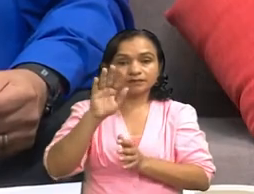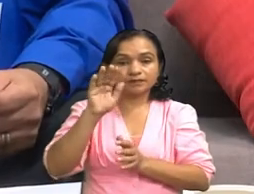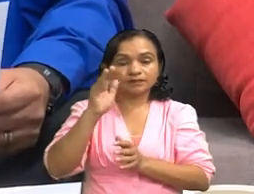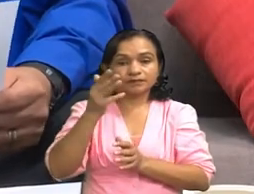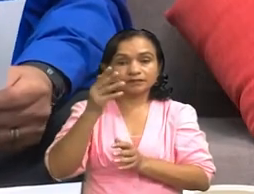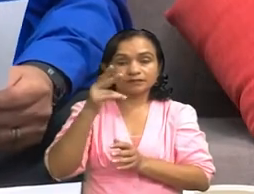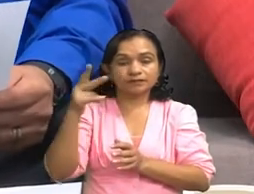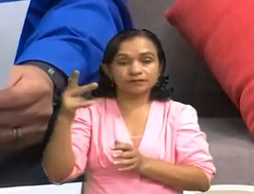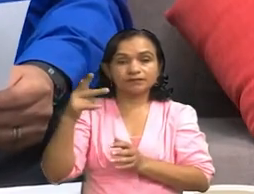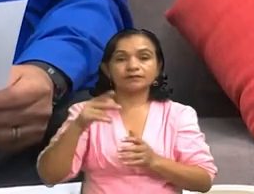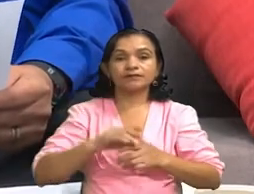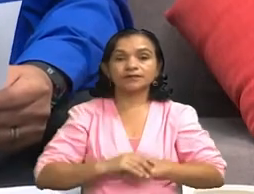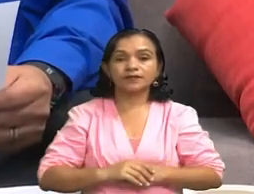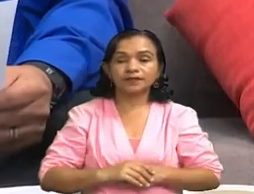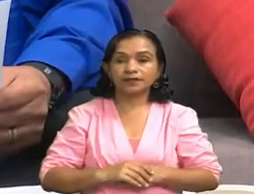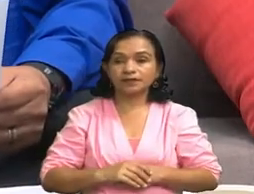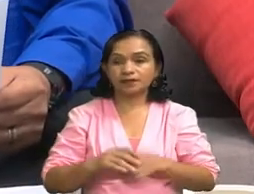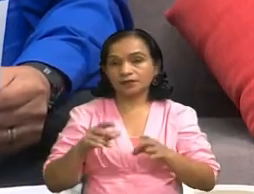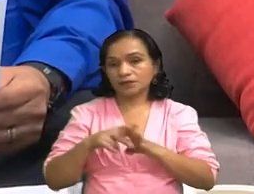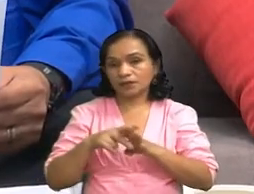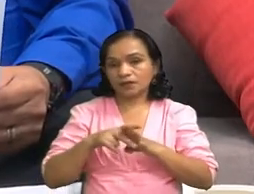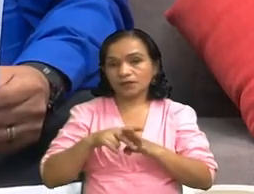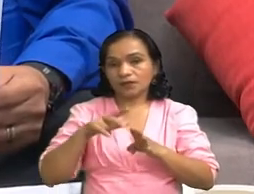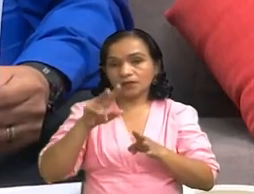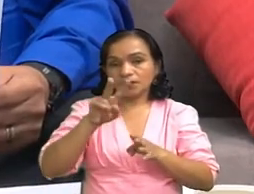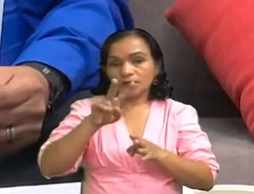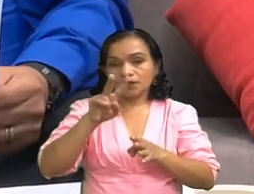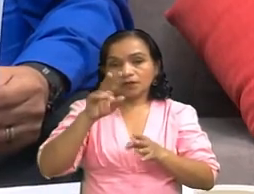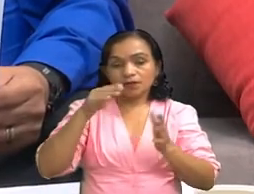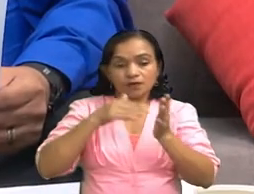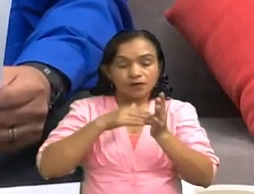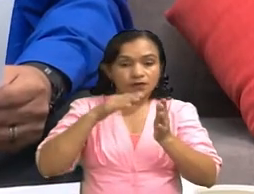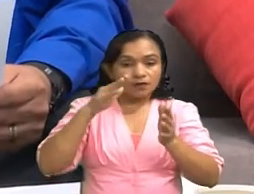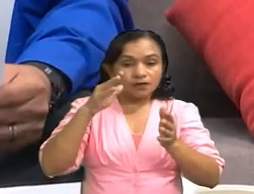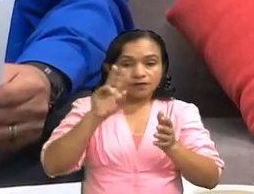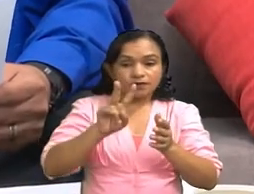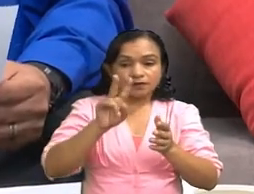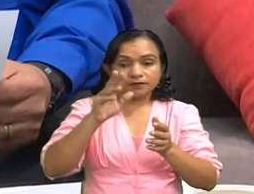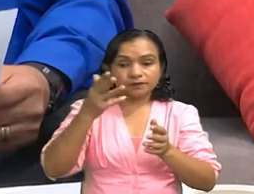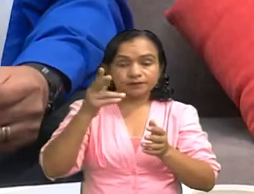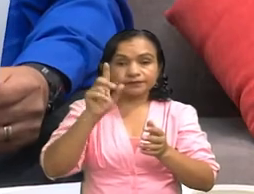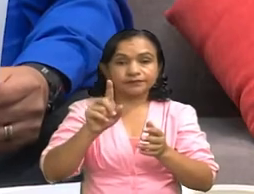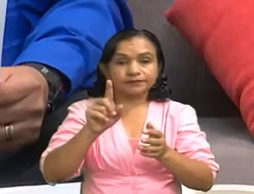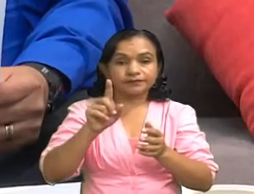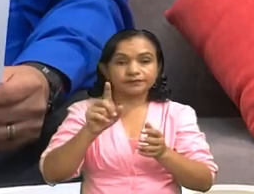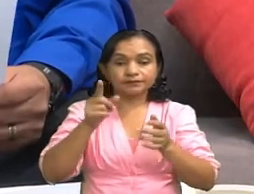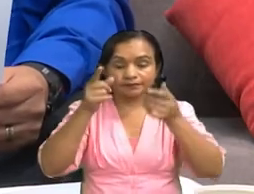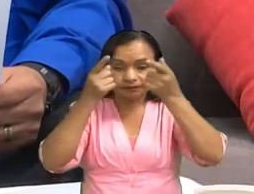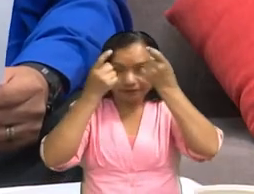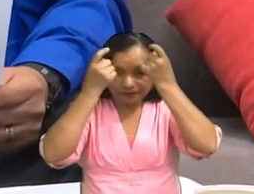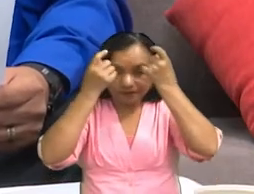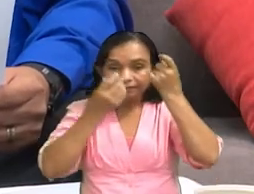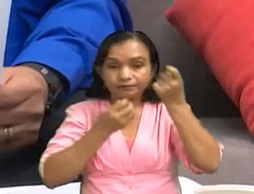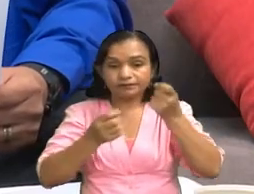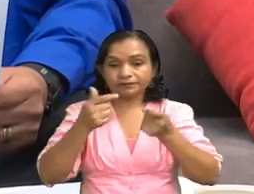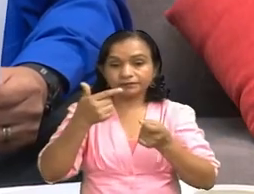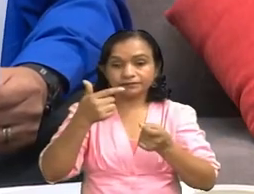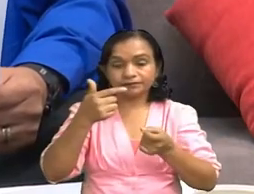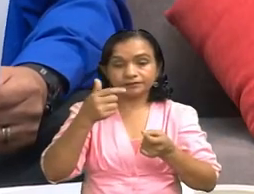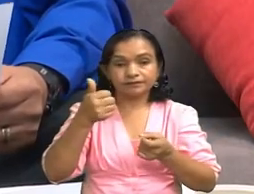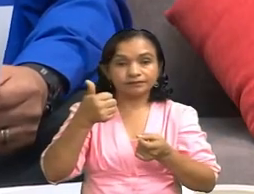7.492. Equinos muestreados, 2.291. Caprinos muestreados, solo hay